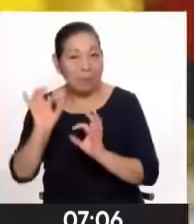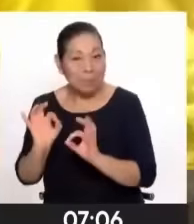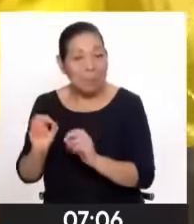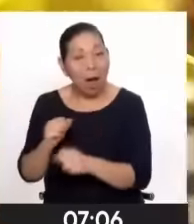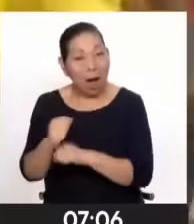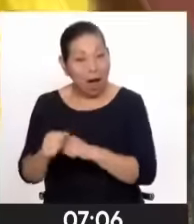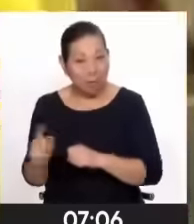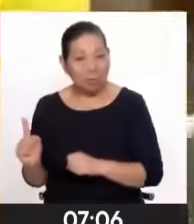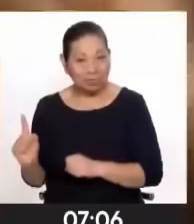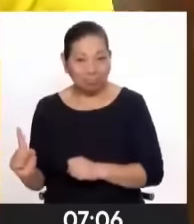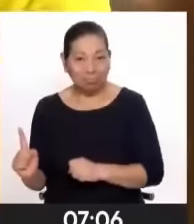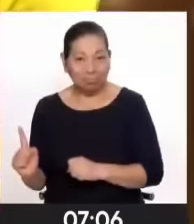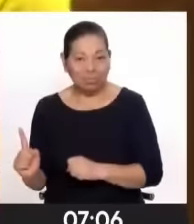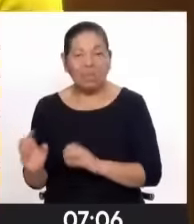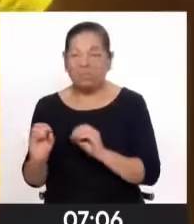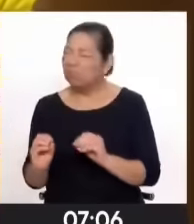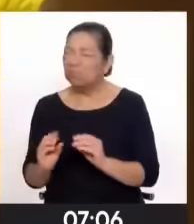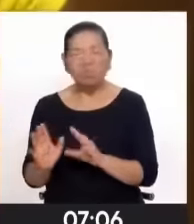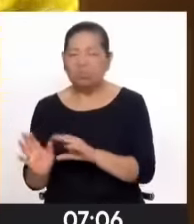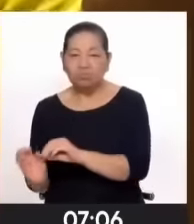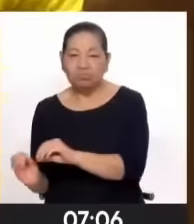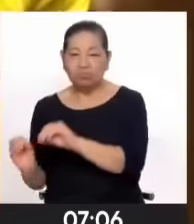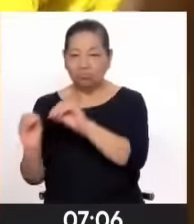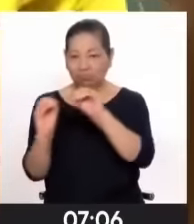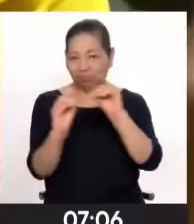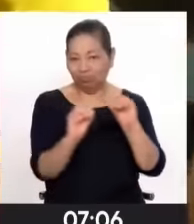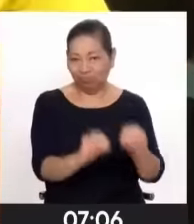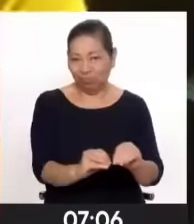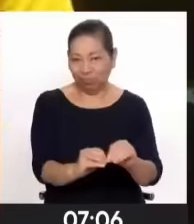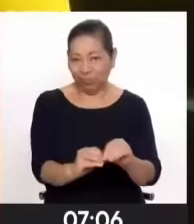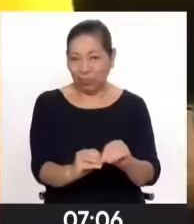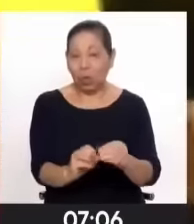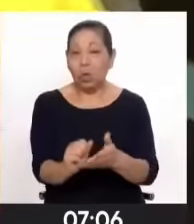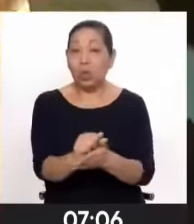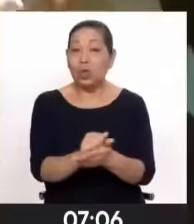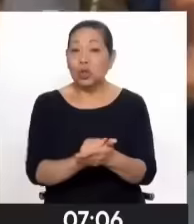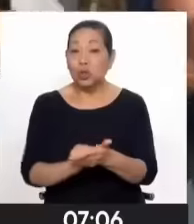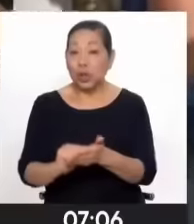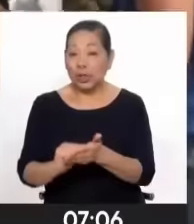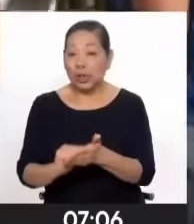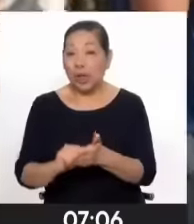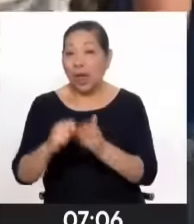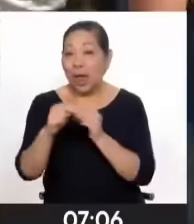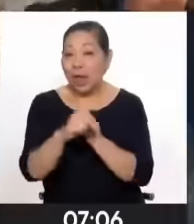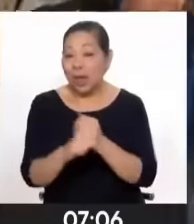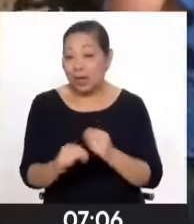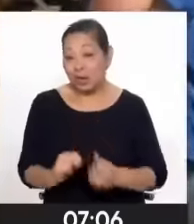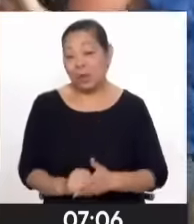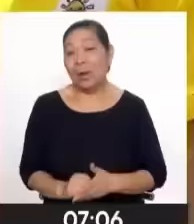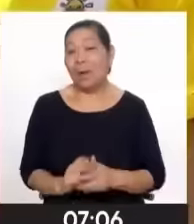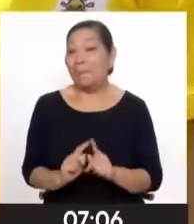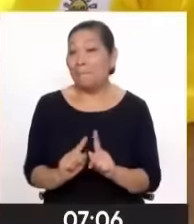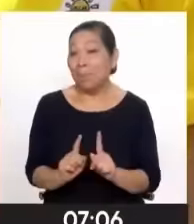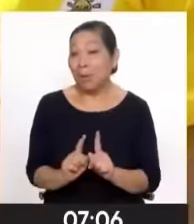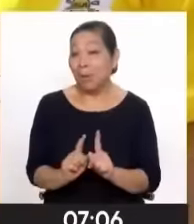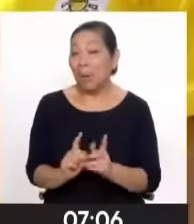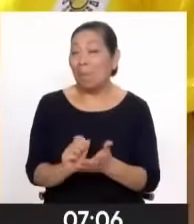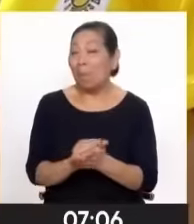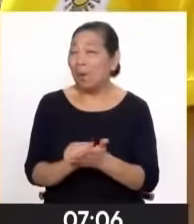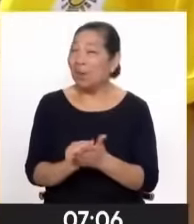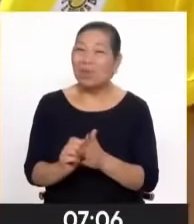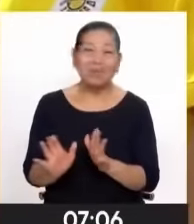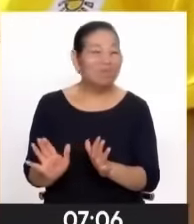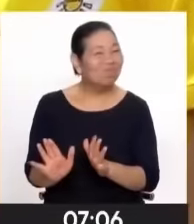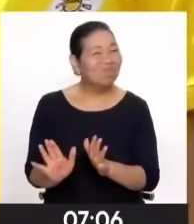guerra García decidió ser candidato presidencial por solidaridad nacional sin embargo pocos meses